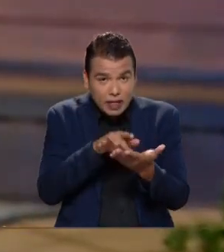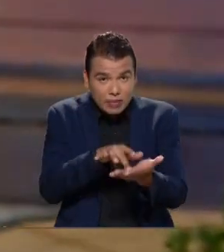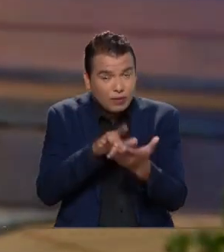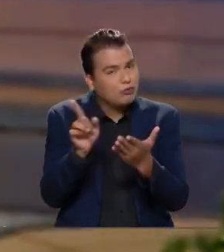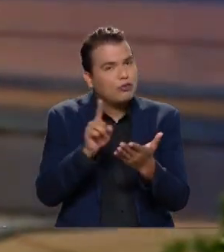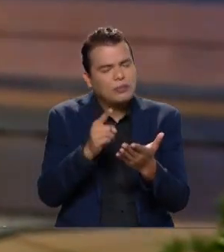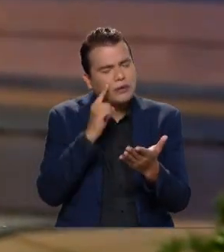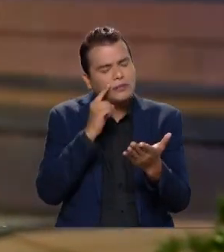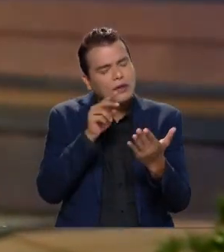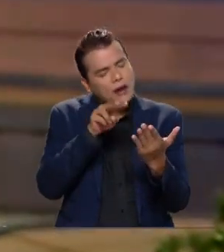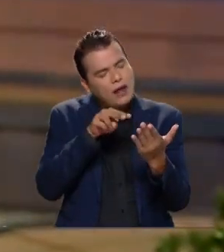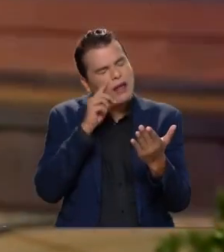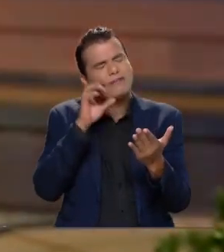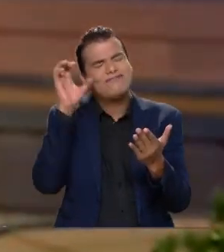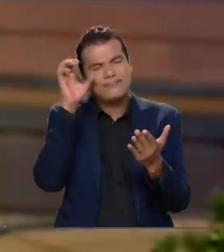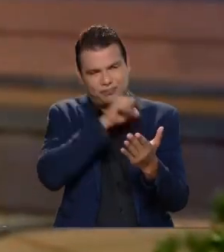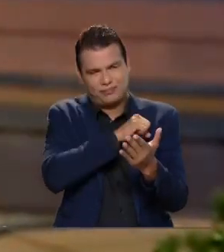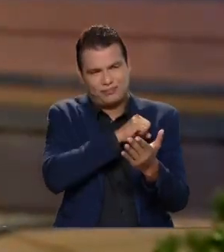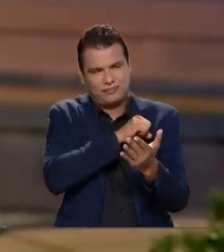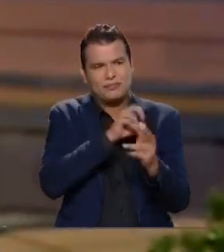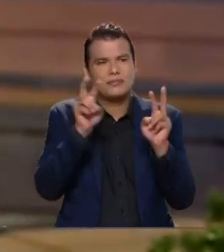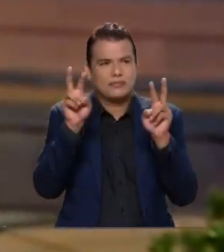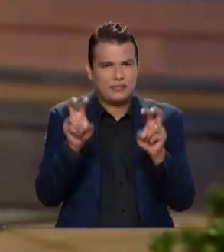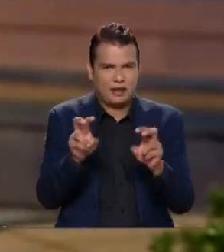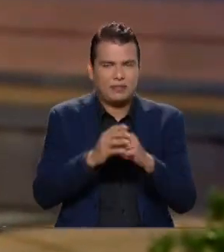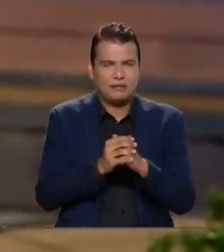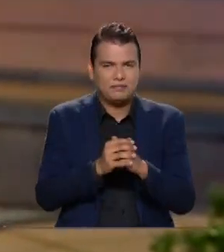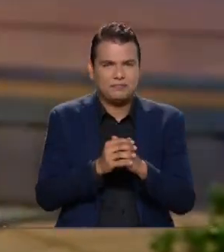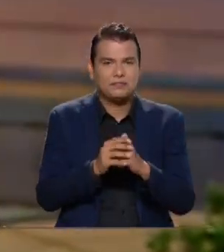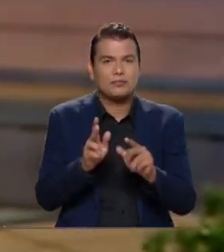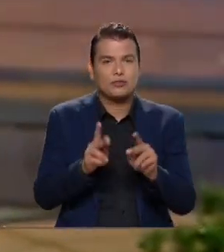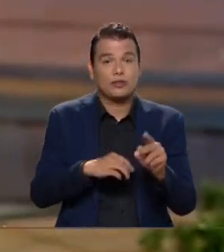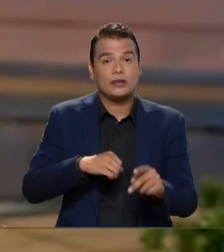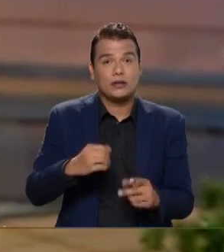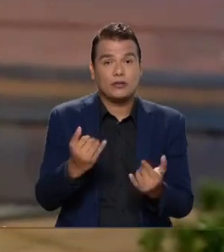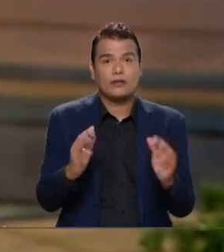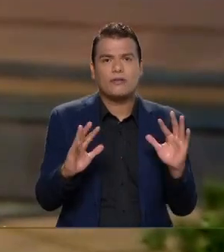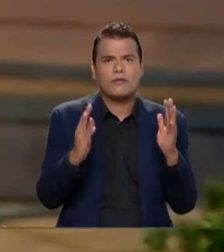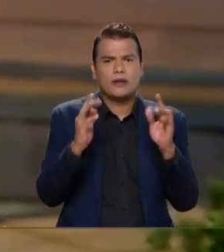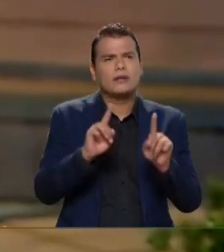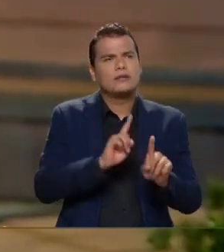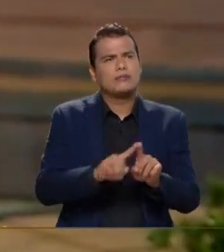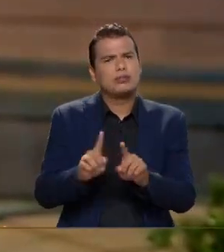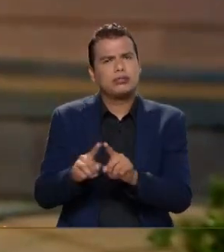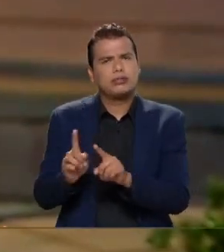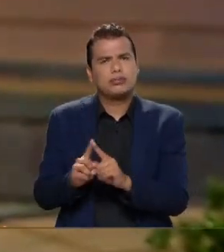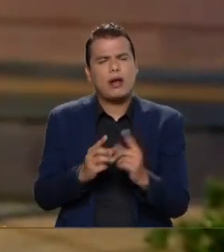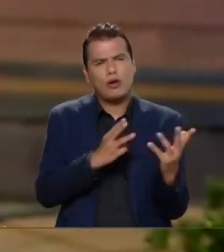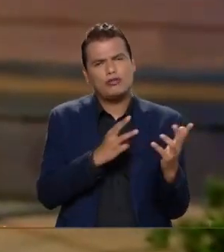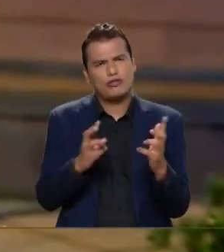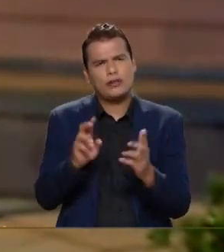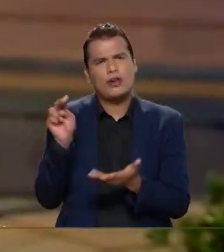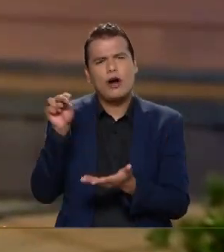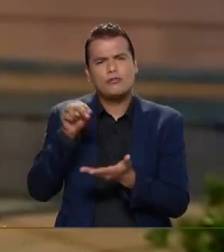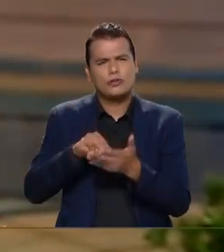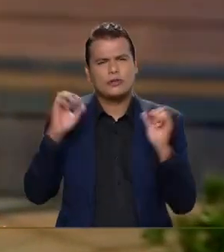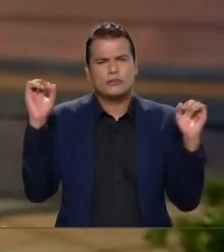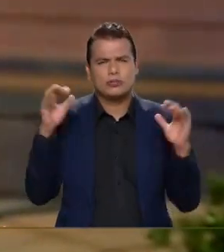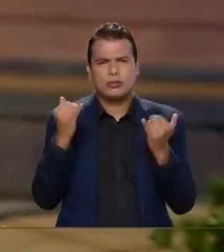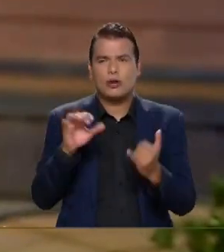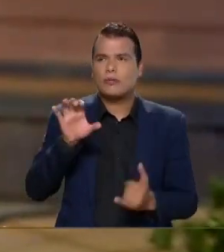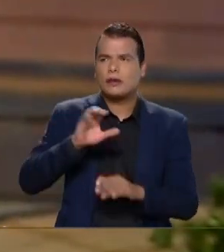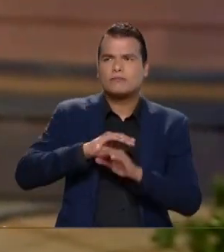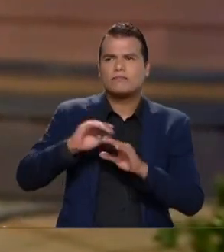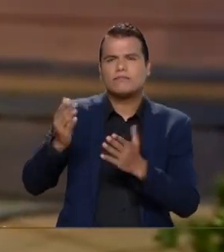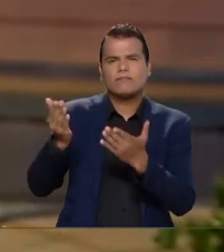Esta feria tiene de cerca de 800 expositores entre nacionales y extranjeros. En esta versión el país invitado